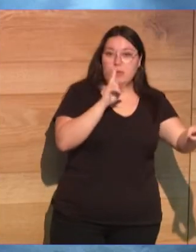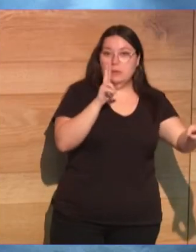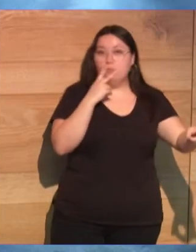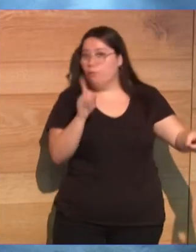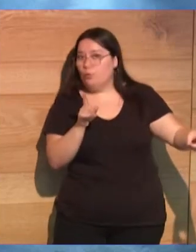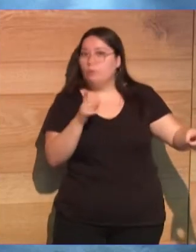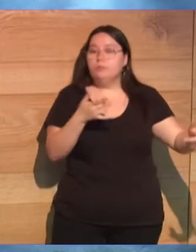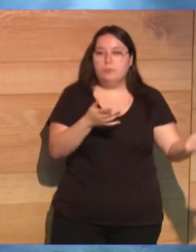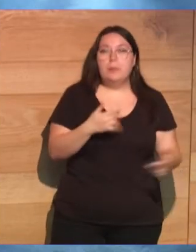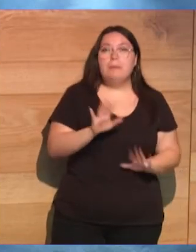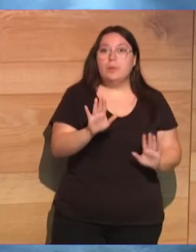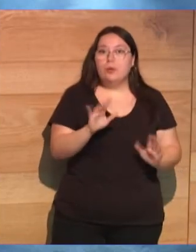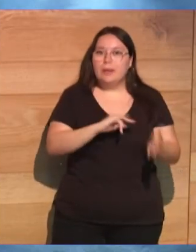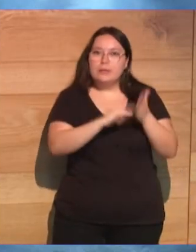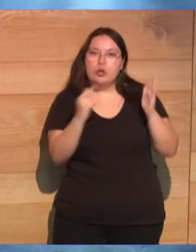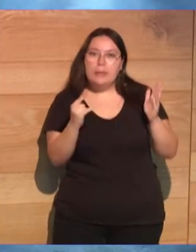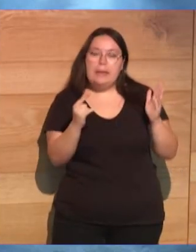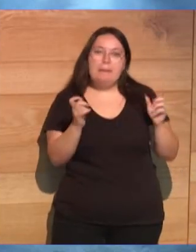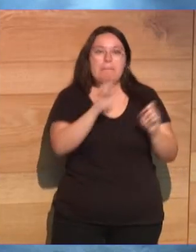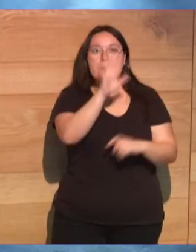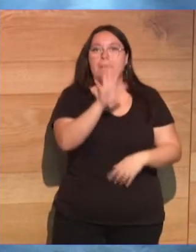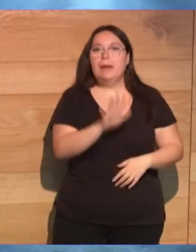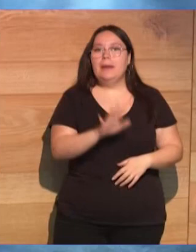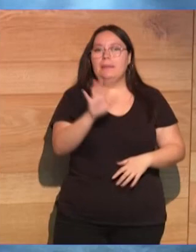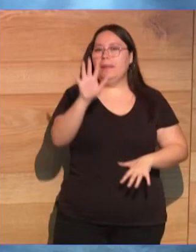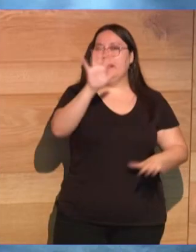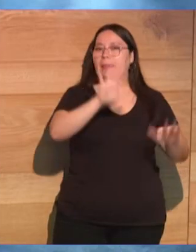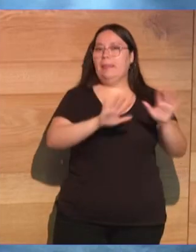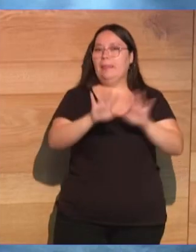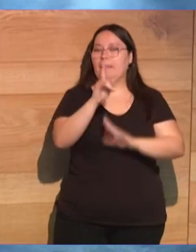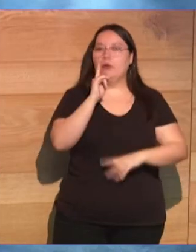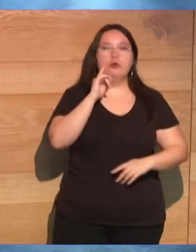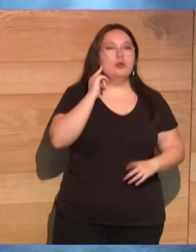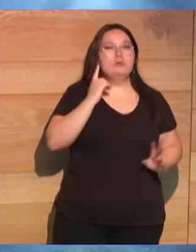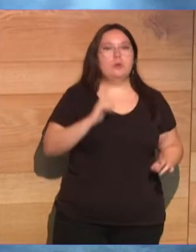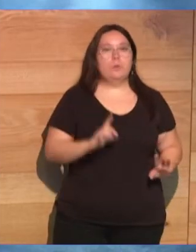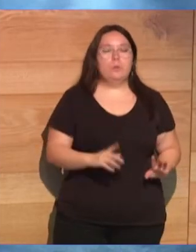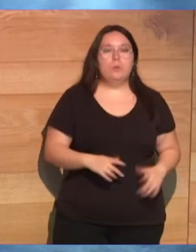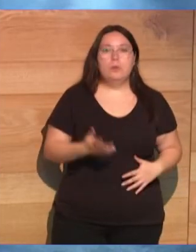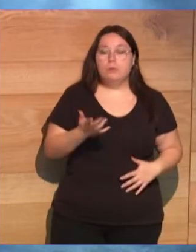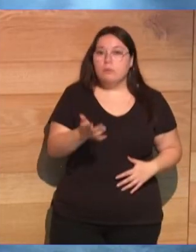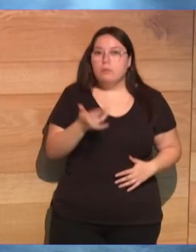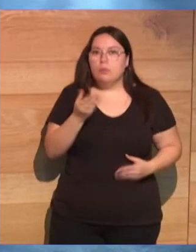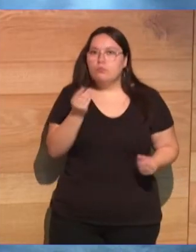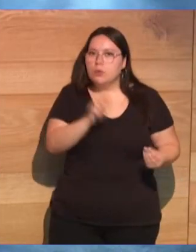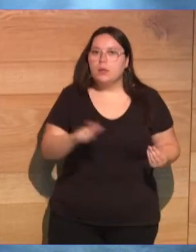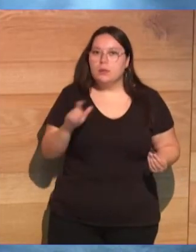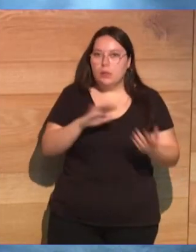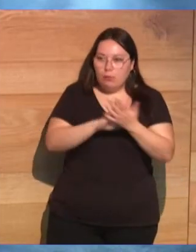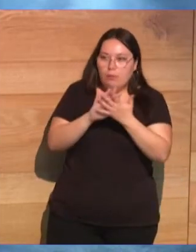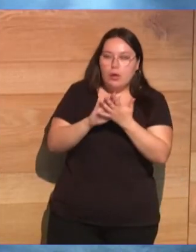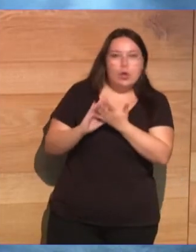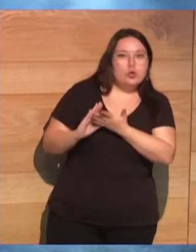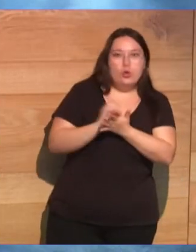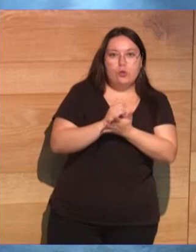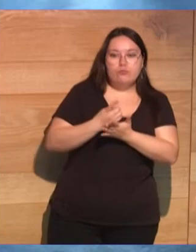Pero sin embargo la tecnología es como que parece que está más difuso. Y sin embargo hay mucha gente que habla que todos